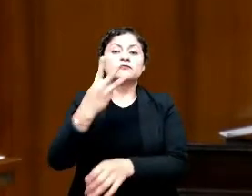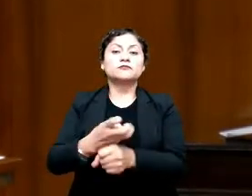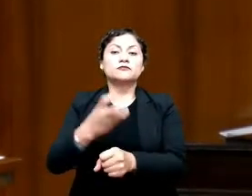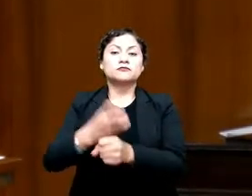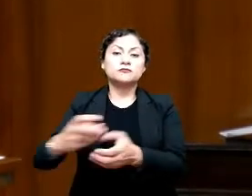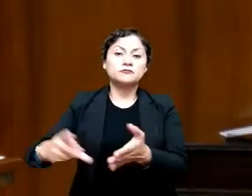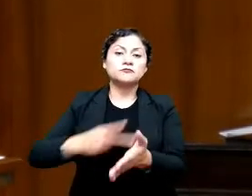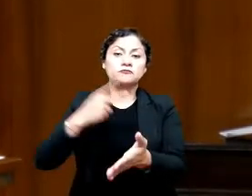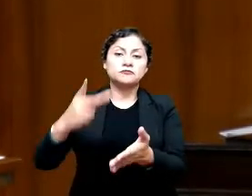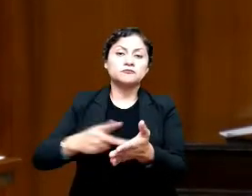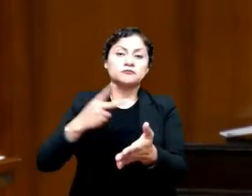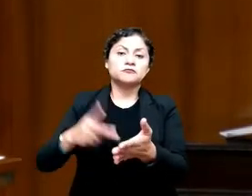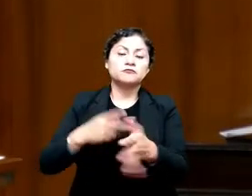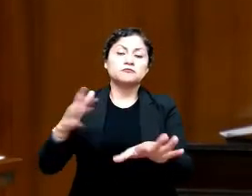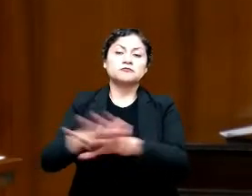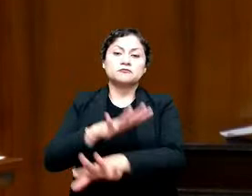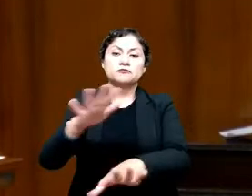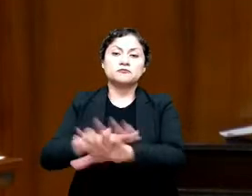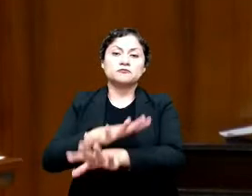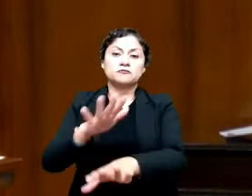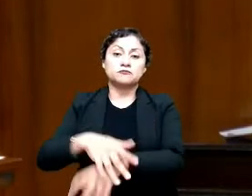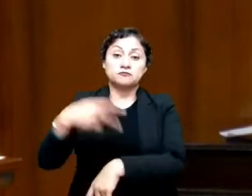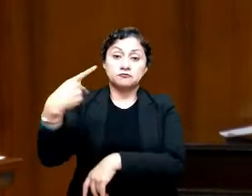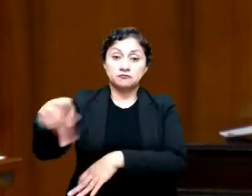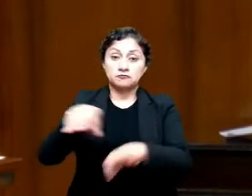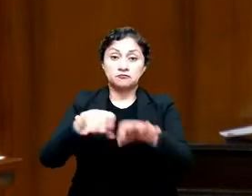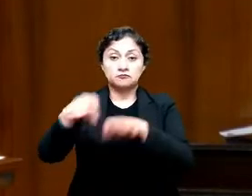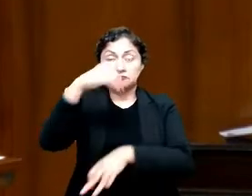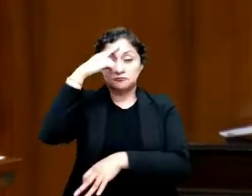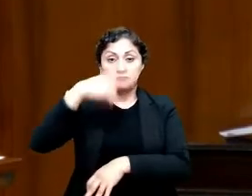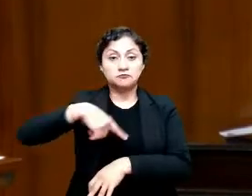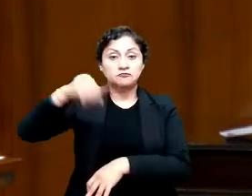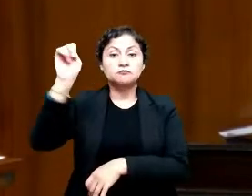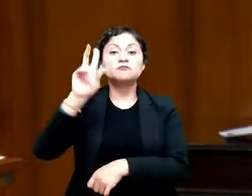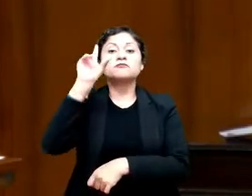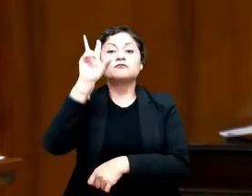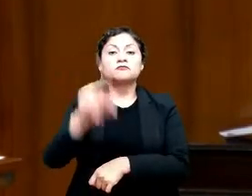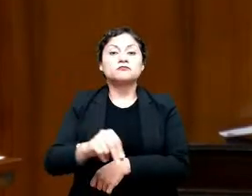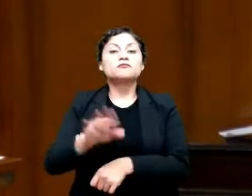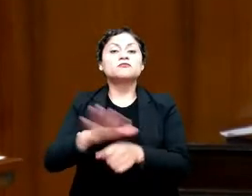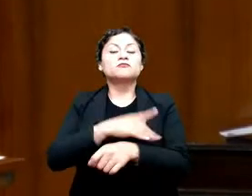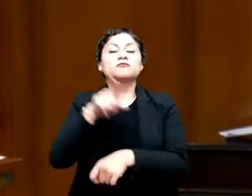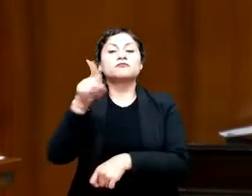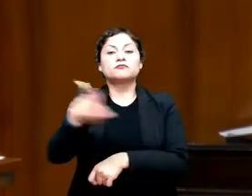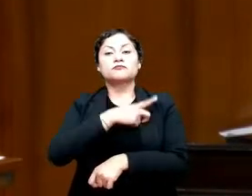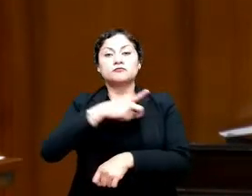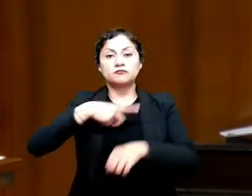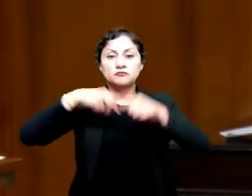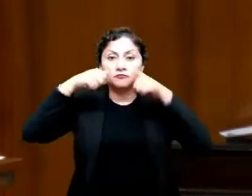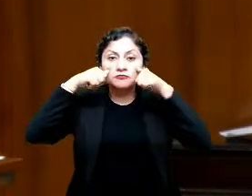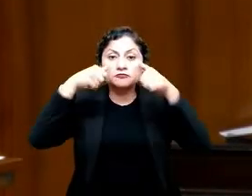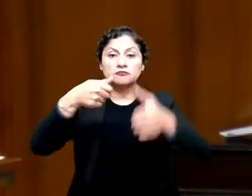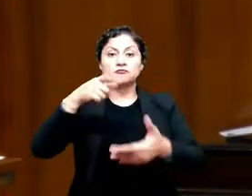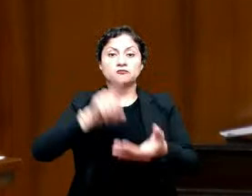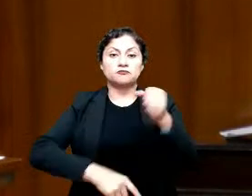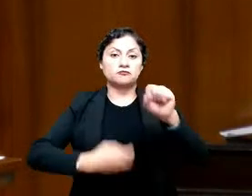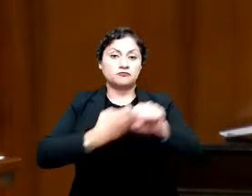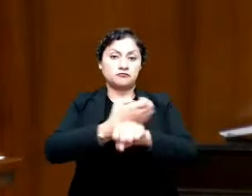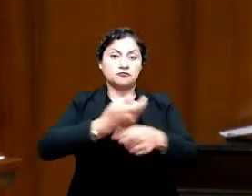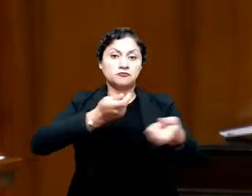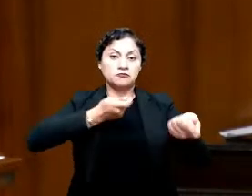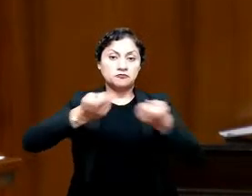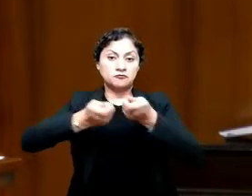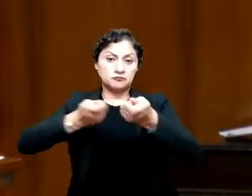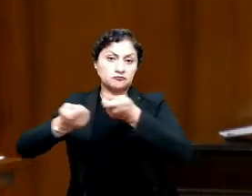secretaría fácil, consiste en conducir la política interior de nuestro Estado a través de las relaciones con los